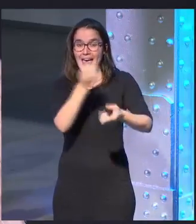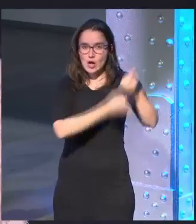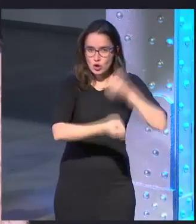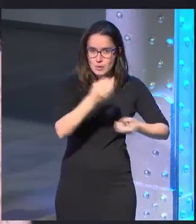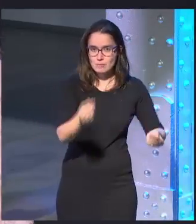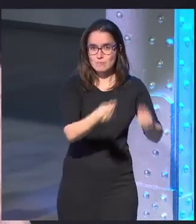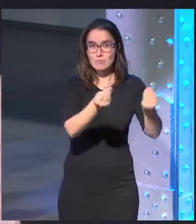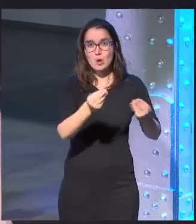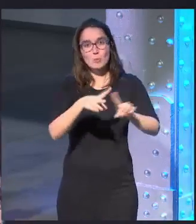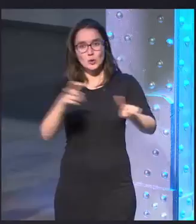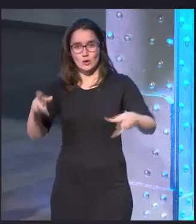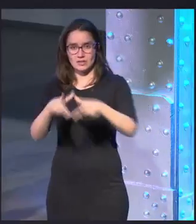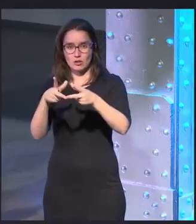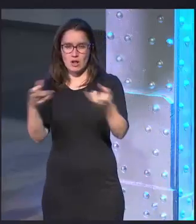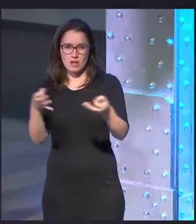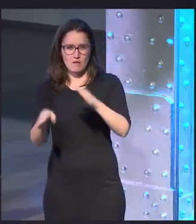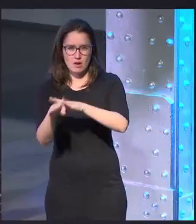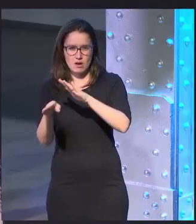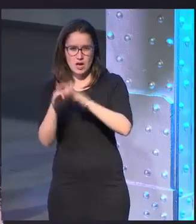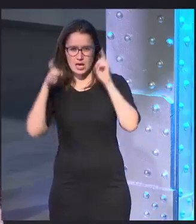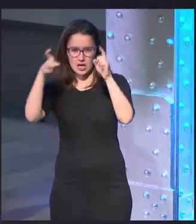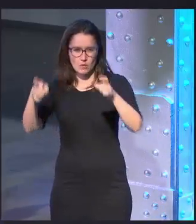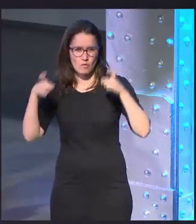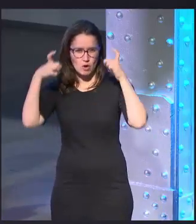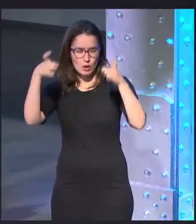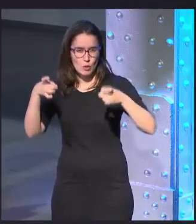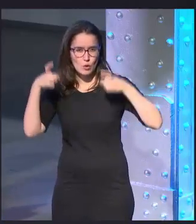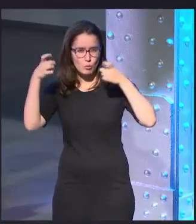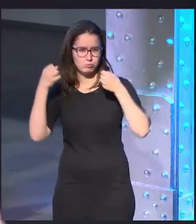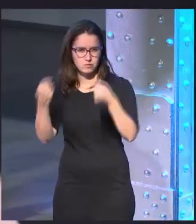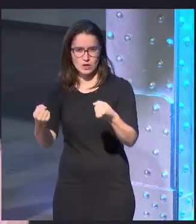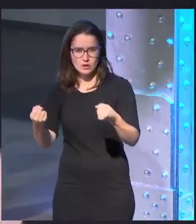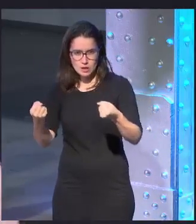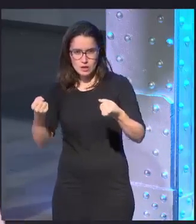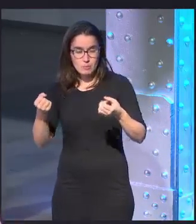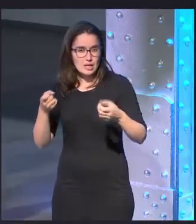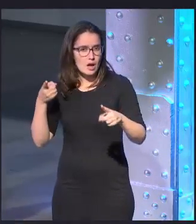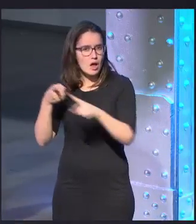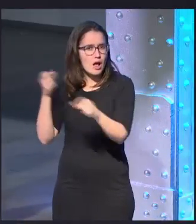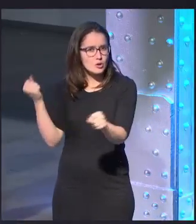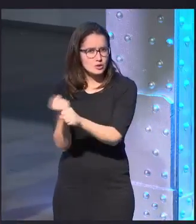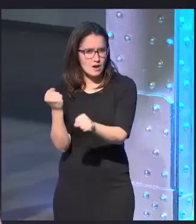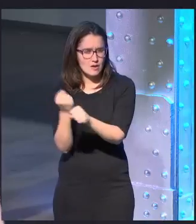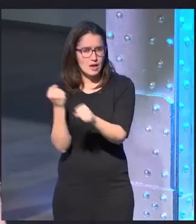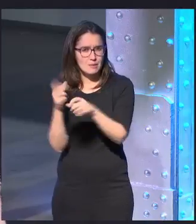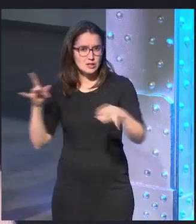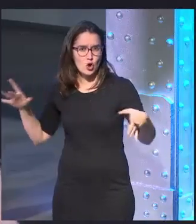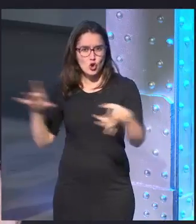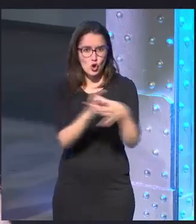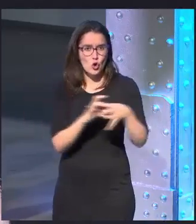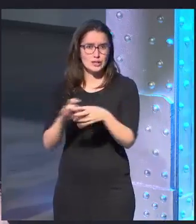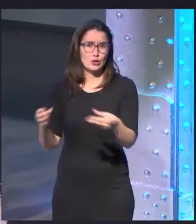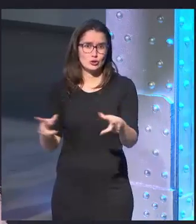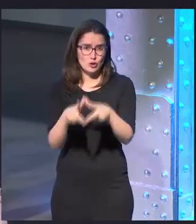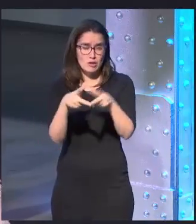que desde el punto de vista social tenemos que seguir haciendo un esfuerzo muy importante, ¿no? Para trabajar más la cohesión social y